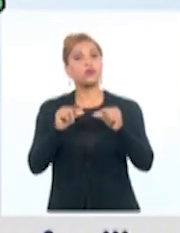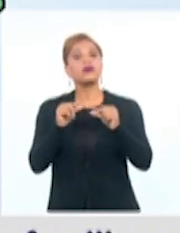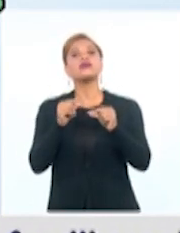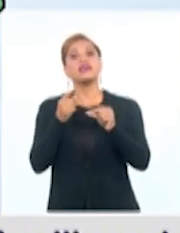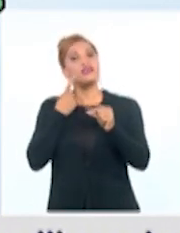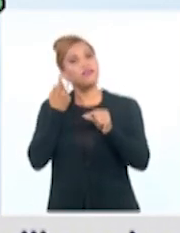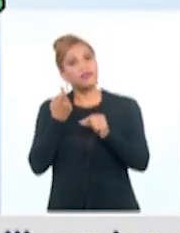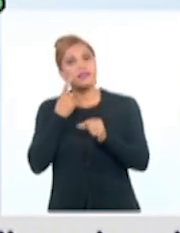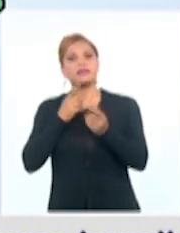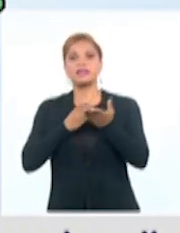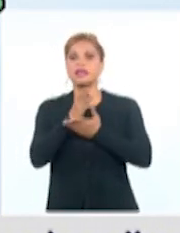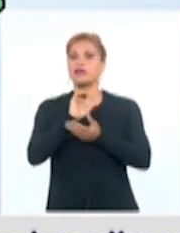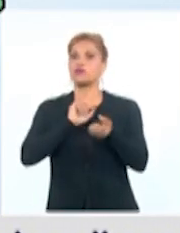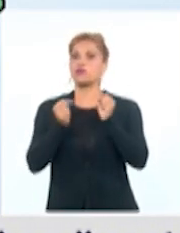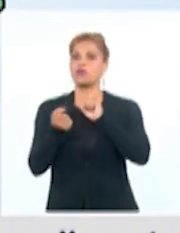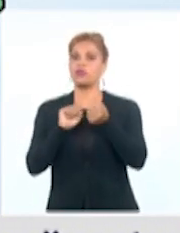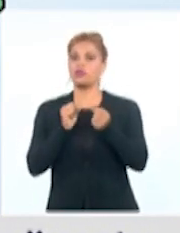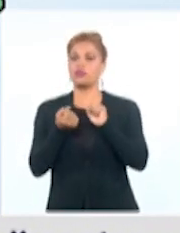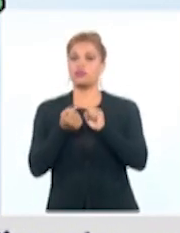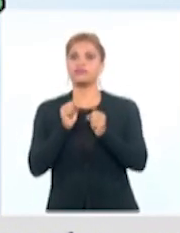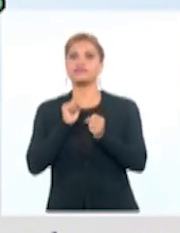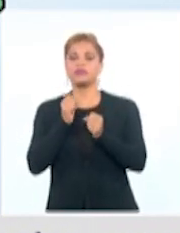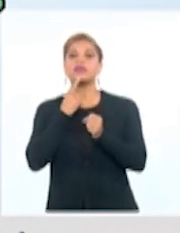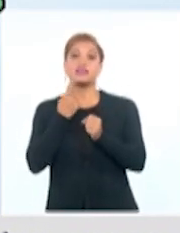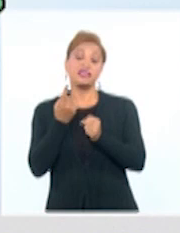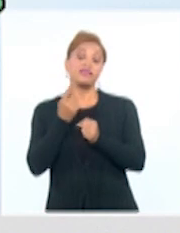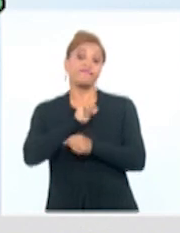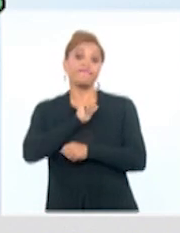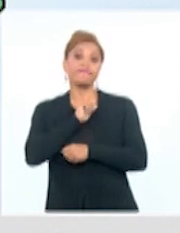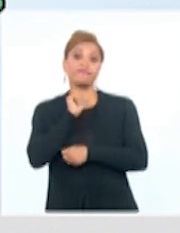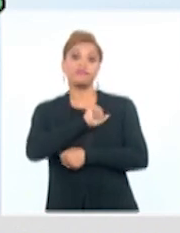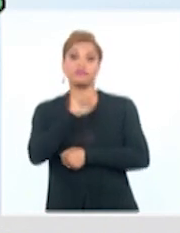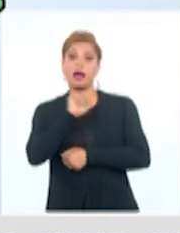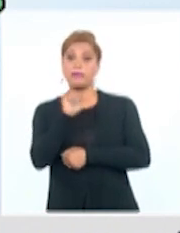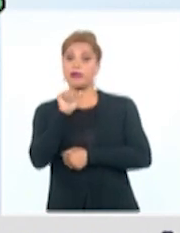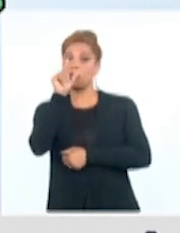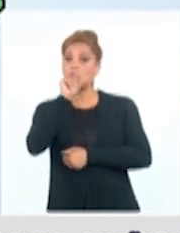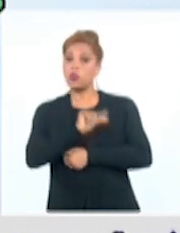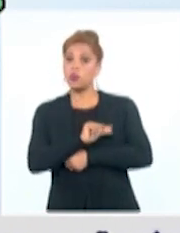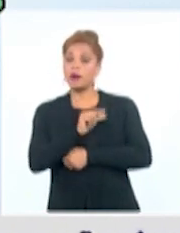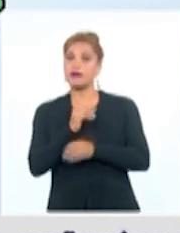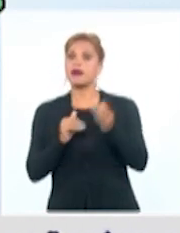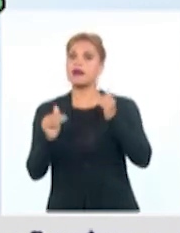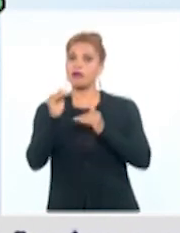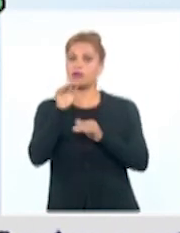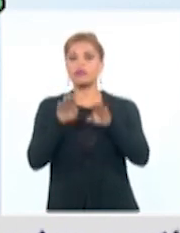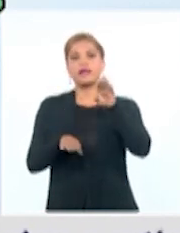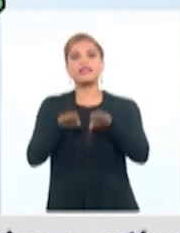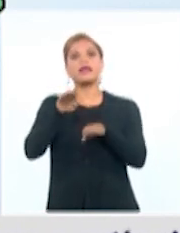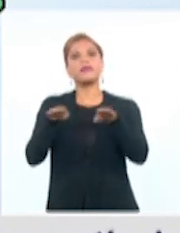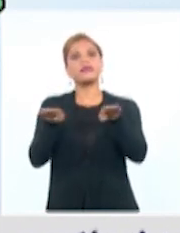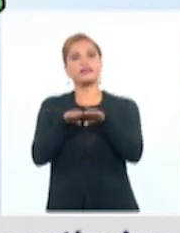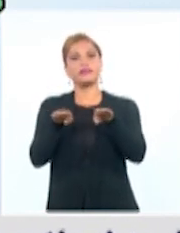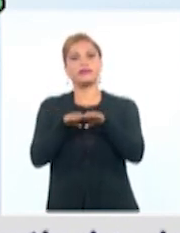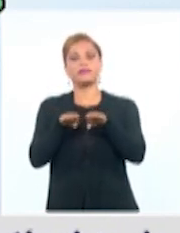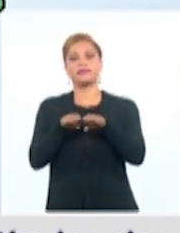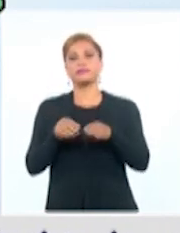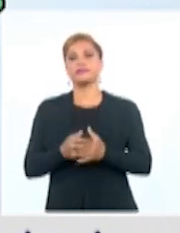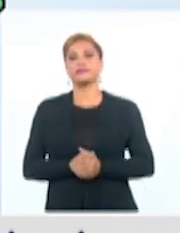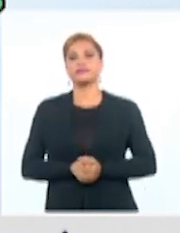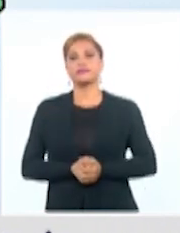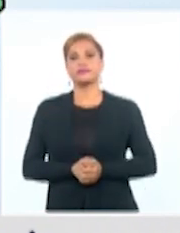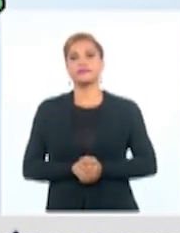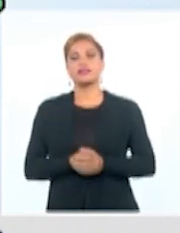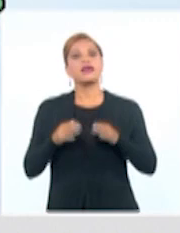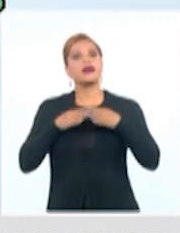todavía tienen que lograr una reducción mayor, una estabilidad más en la reducción. Granma